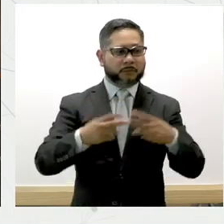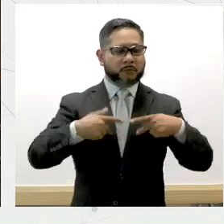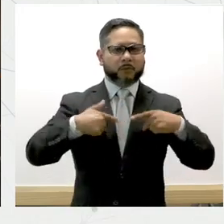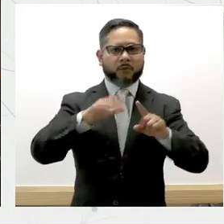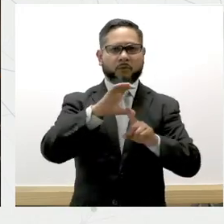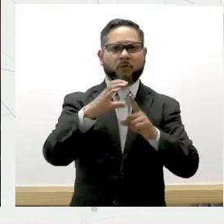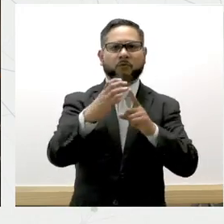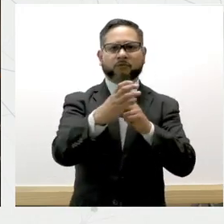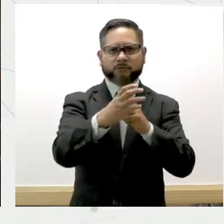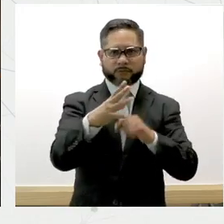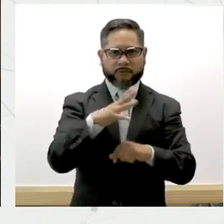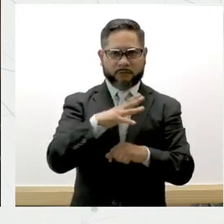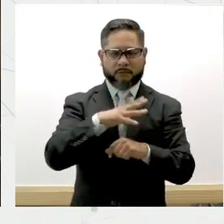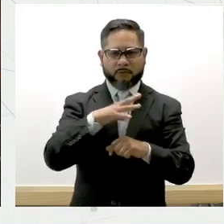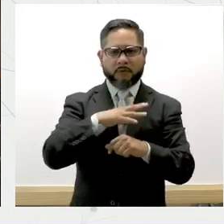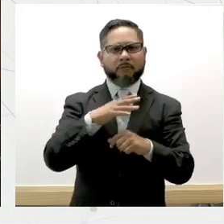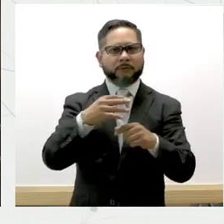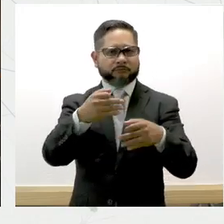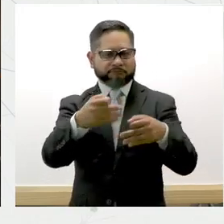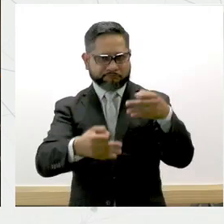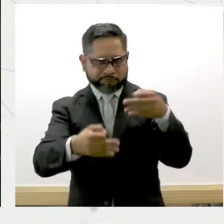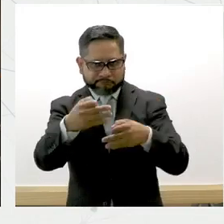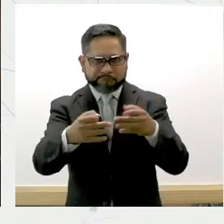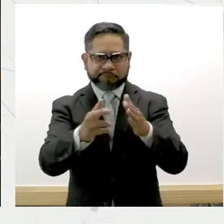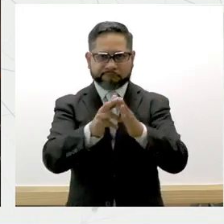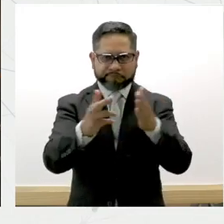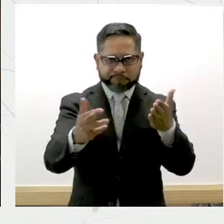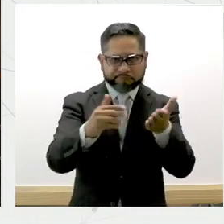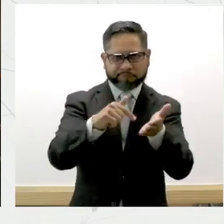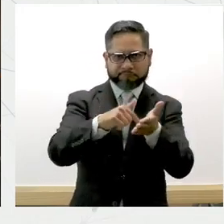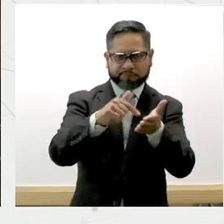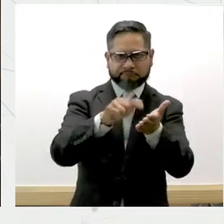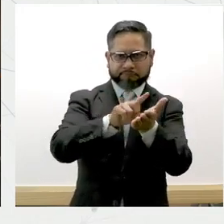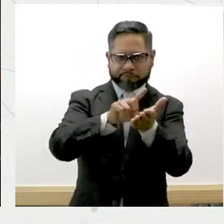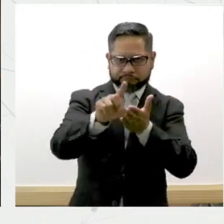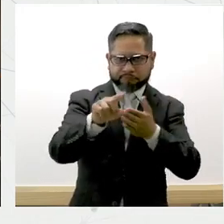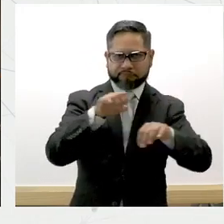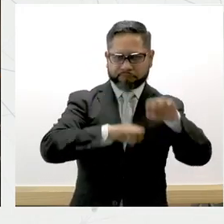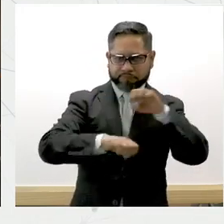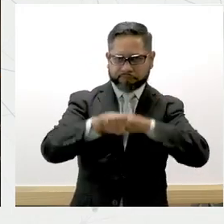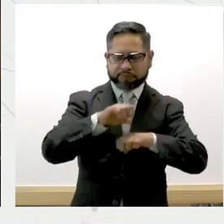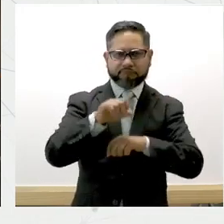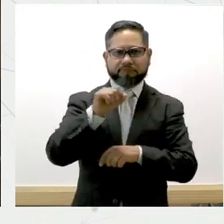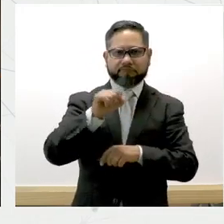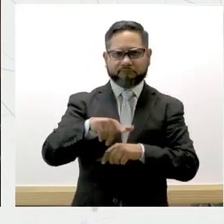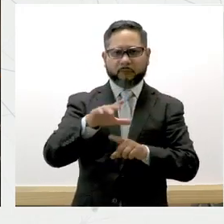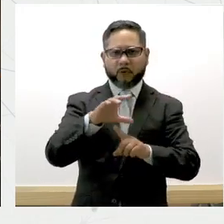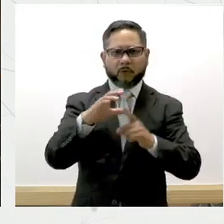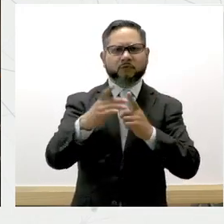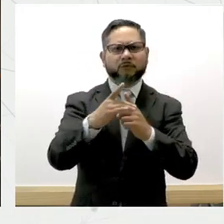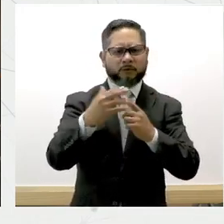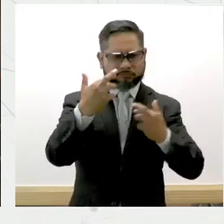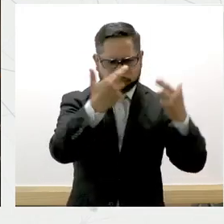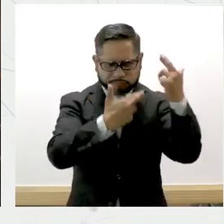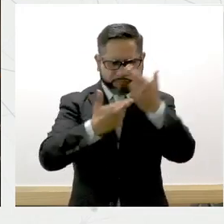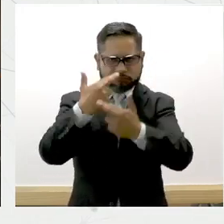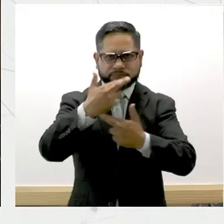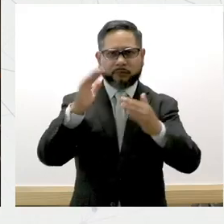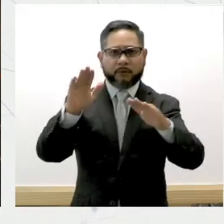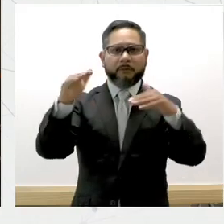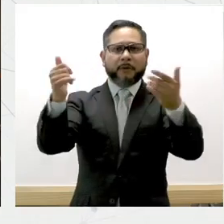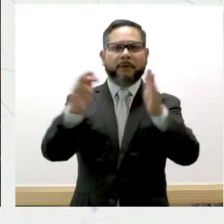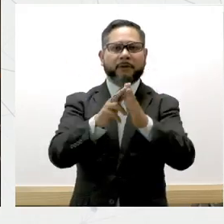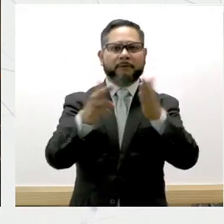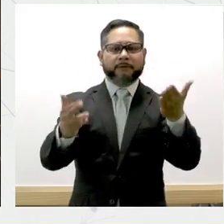Compliance Penal, Revista de Cumplimiento Normativo, Derecho y Empresa, también del Consejo Evaluador Externo de la revista